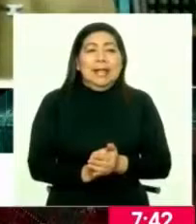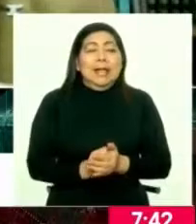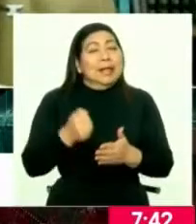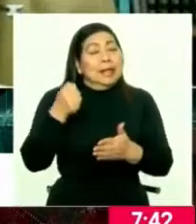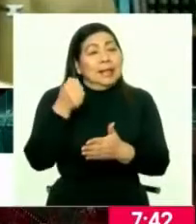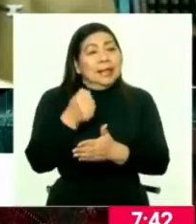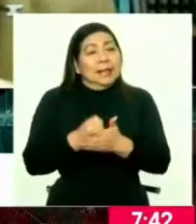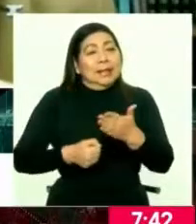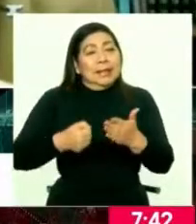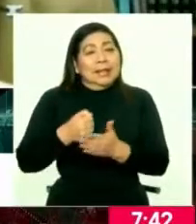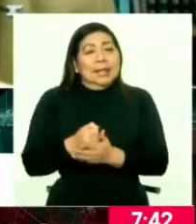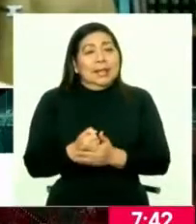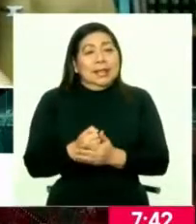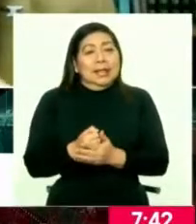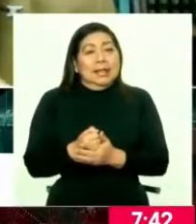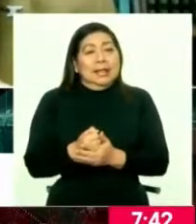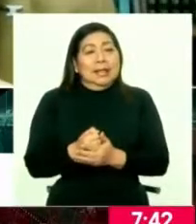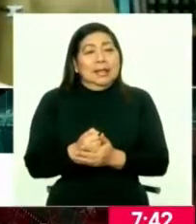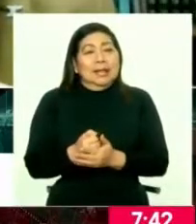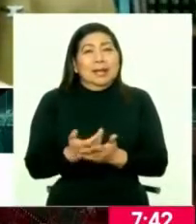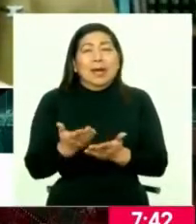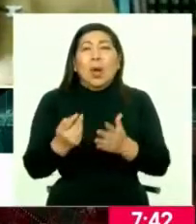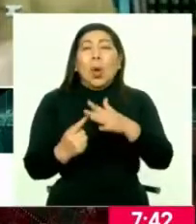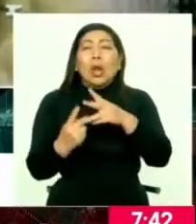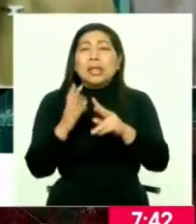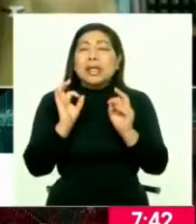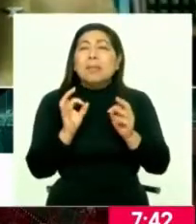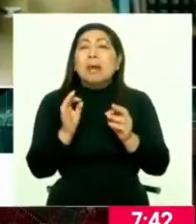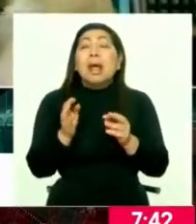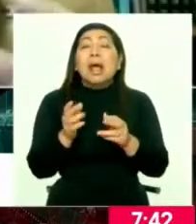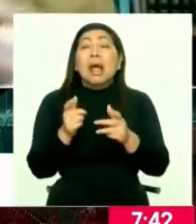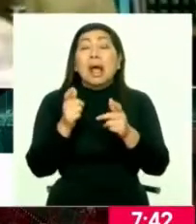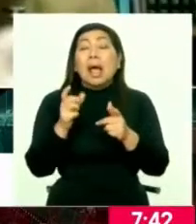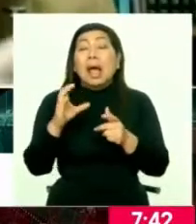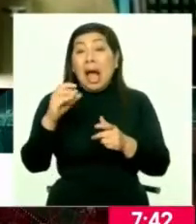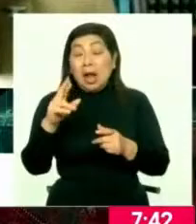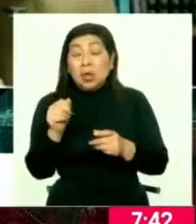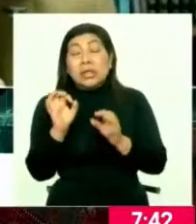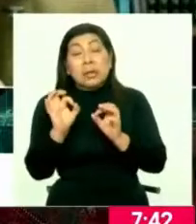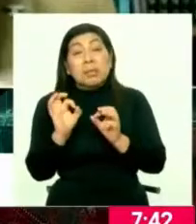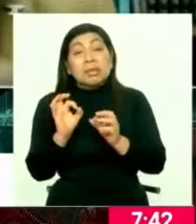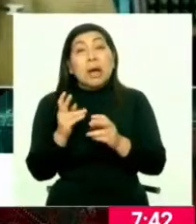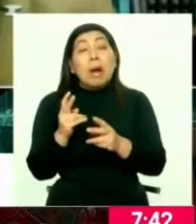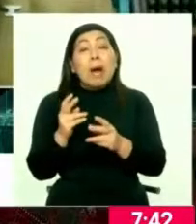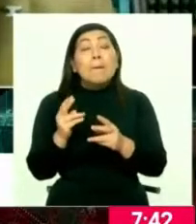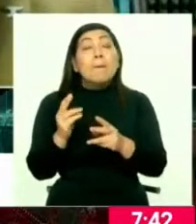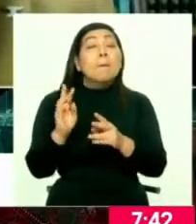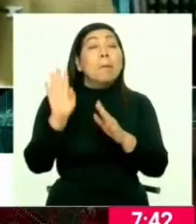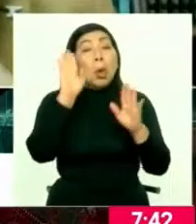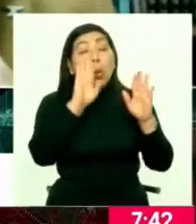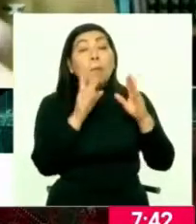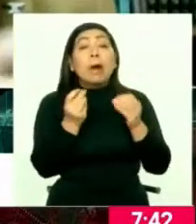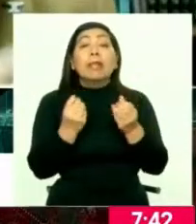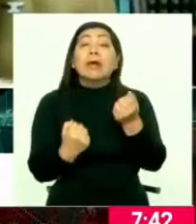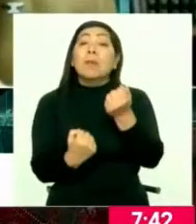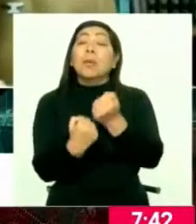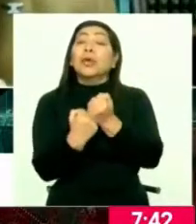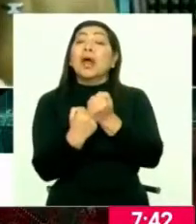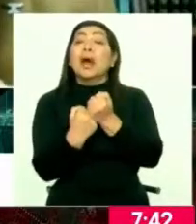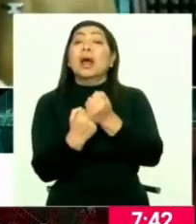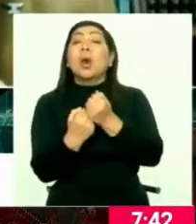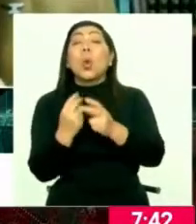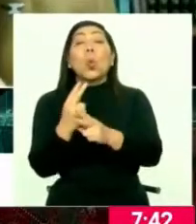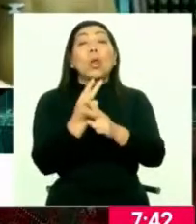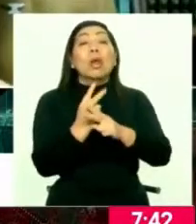la lucha contra el deterioro ambiental del planeta, ¿no? Ha apoyado diversas causas de tipo. Eso es, por ejemplo,